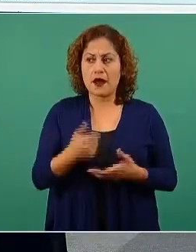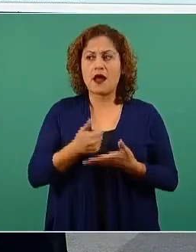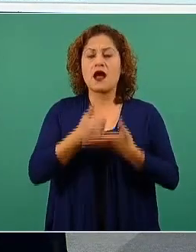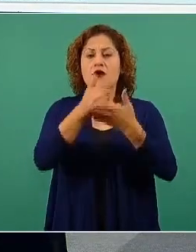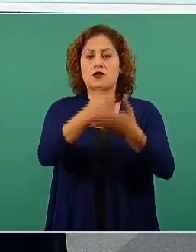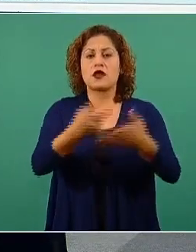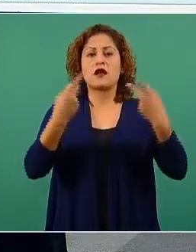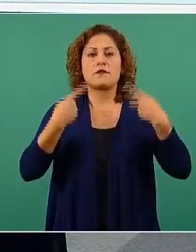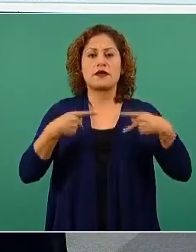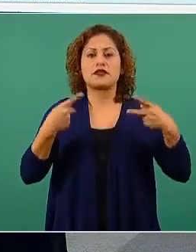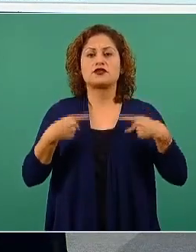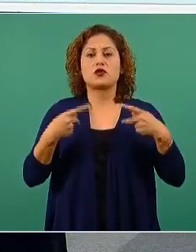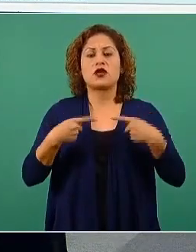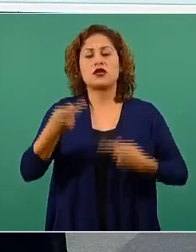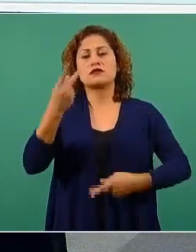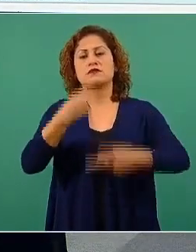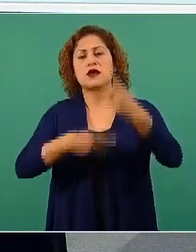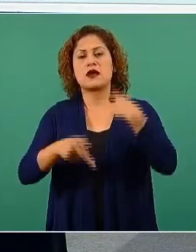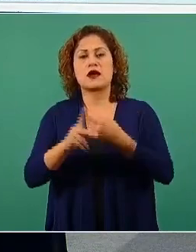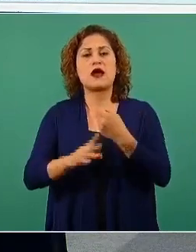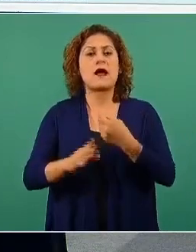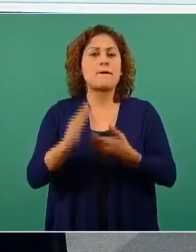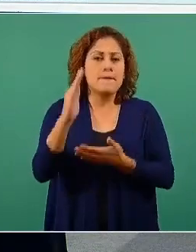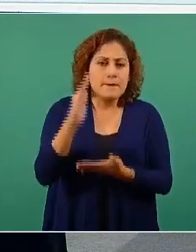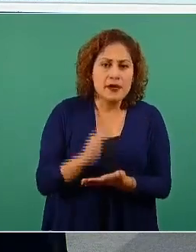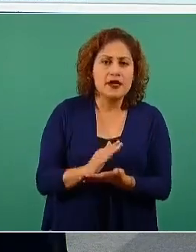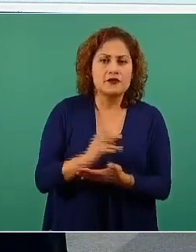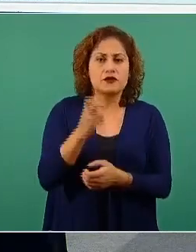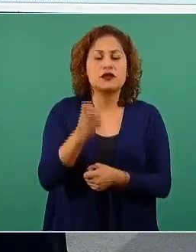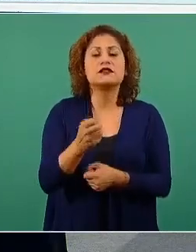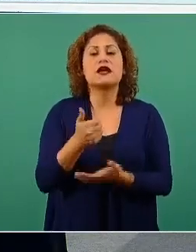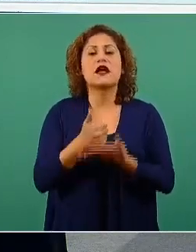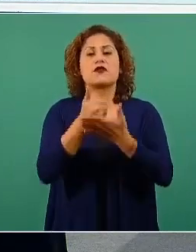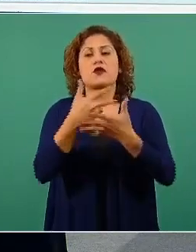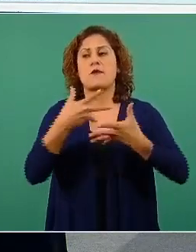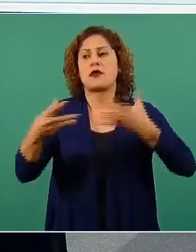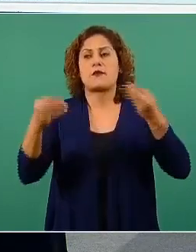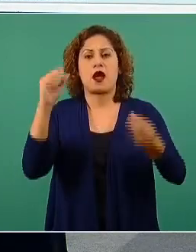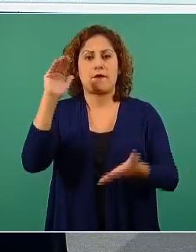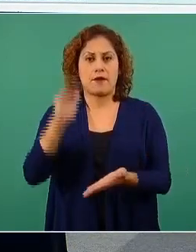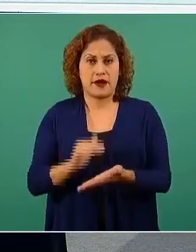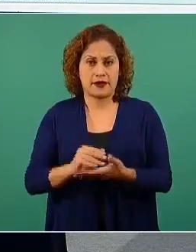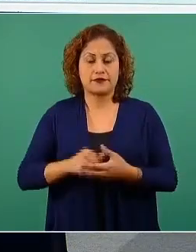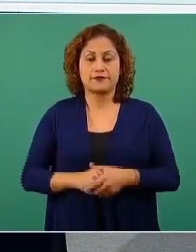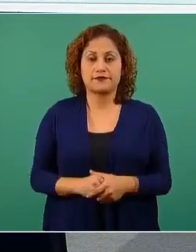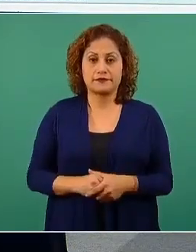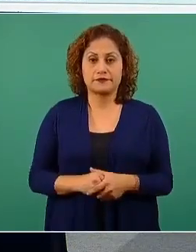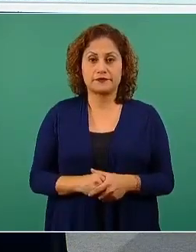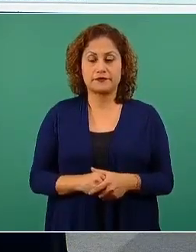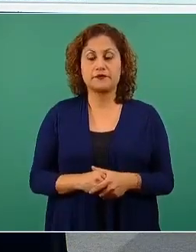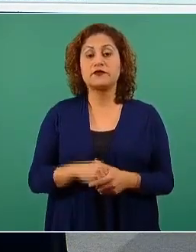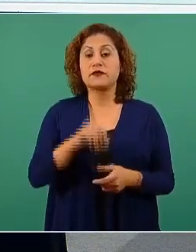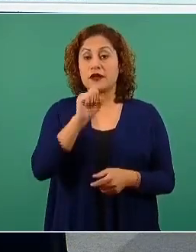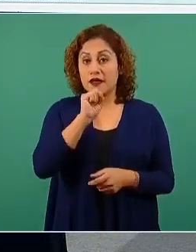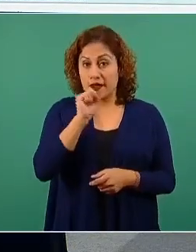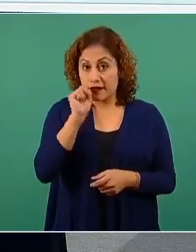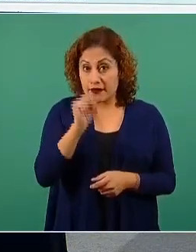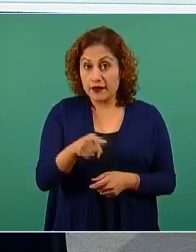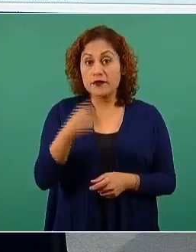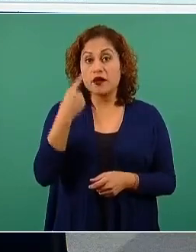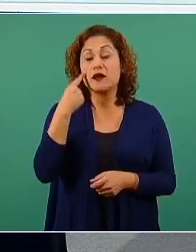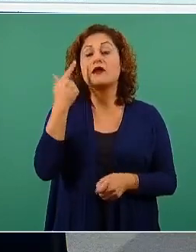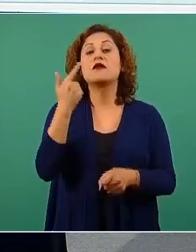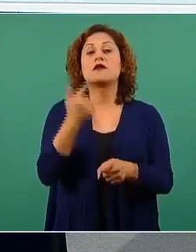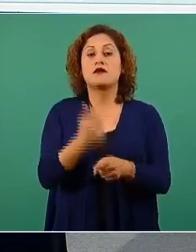haber alguna persona con el virus y pudiéramos entonces todavía obviamente contagiarnos. Congruente el porcentaje de